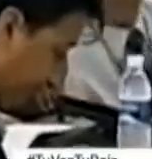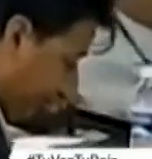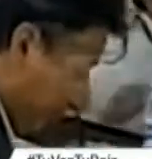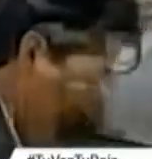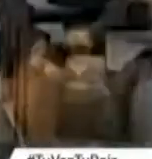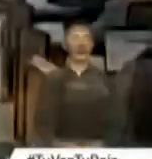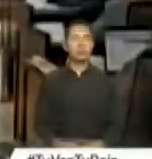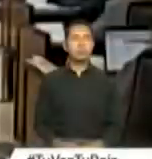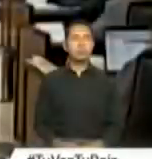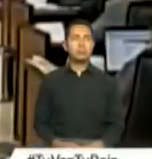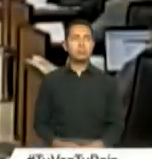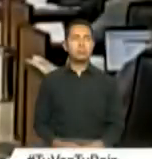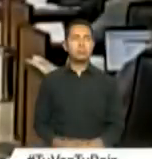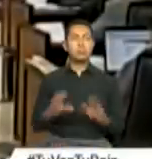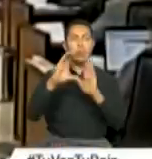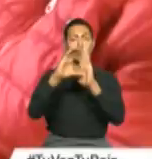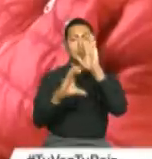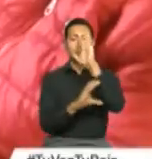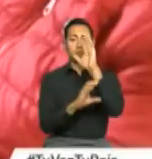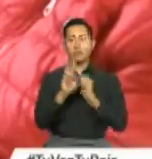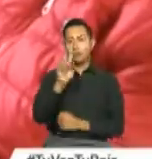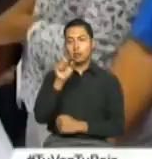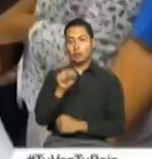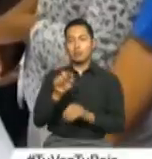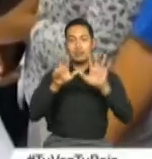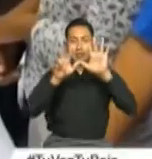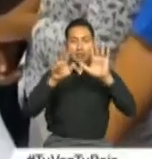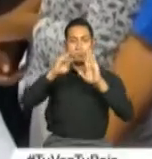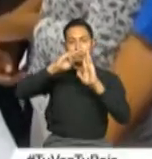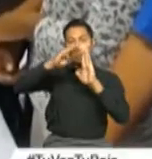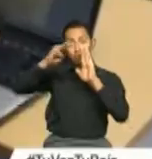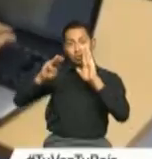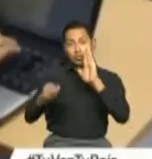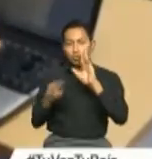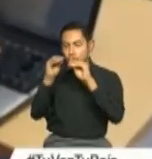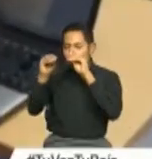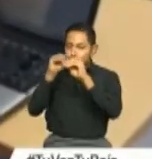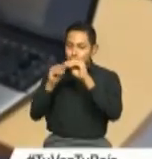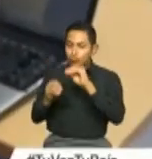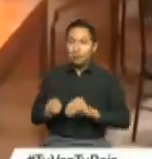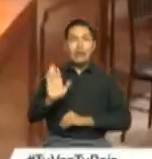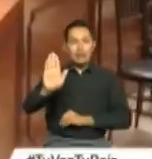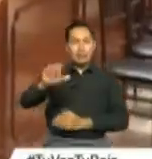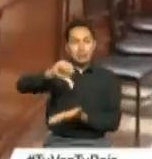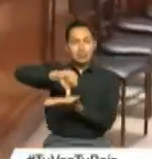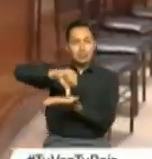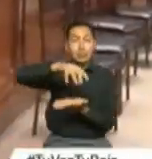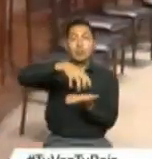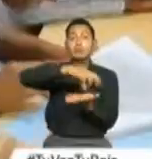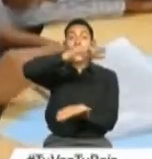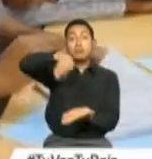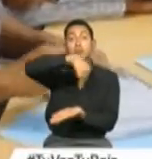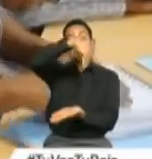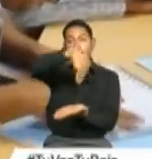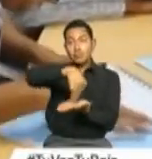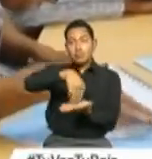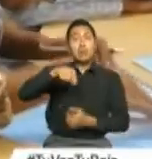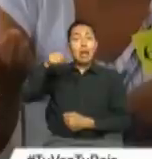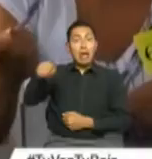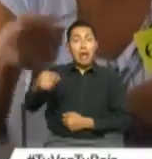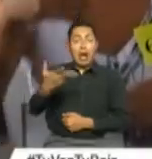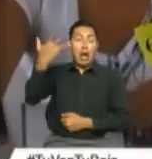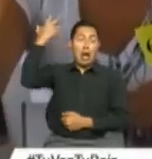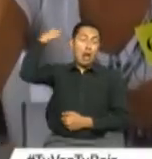La Constitución de 2008 de Montecristi fue elaborada en esa ciudad de la provincia de Manabí, donde nació el líder de la